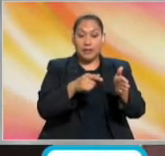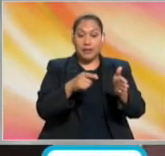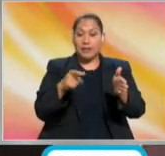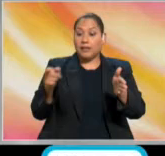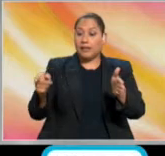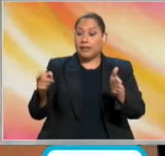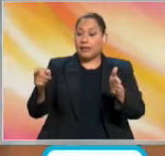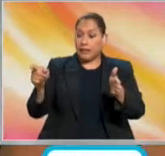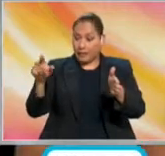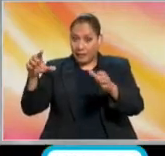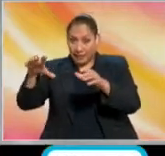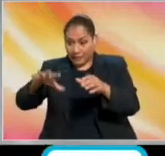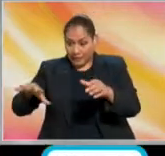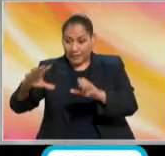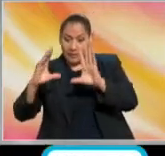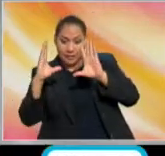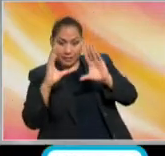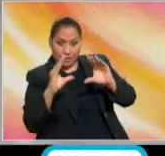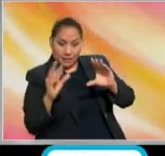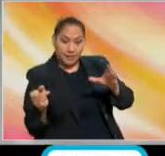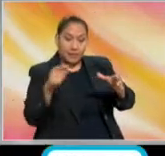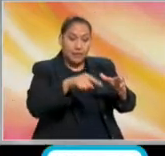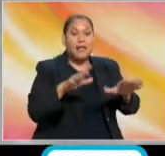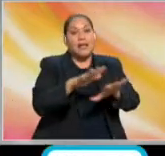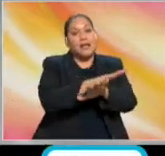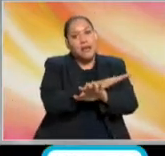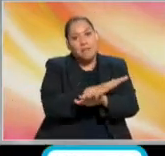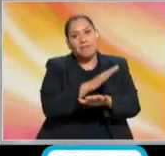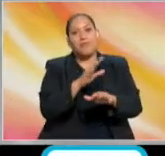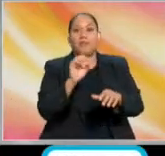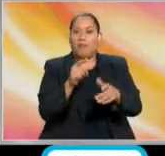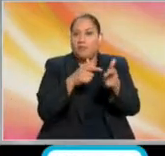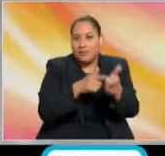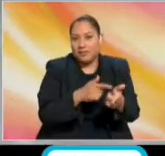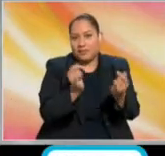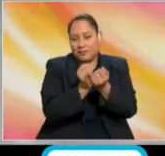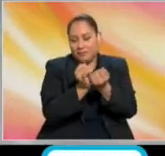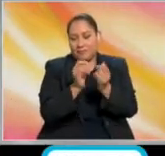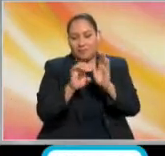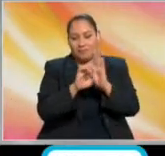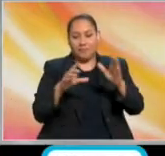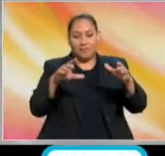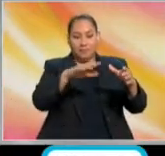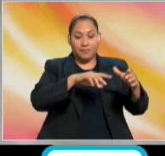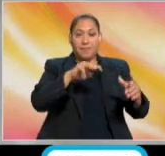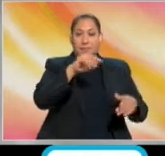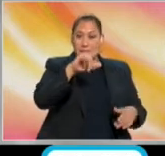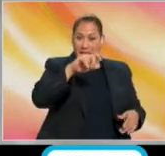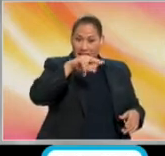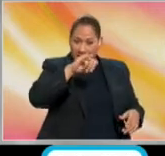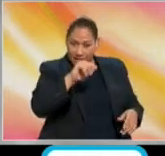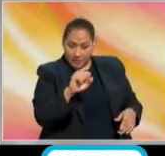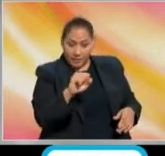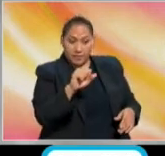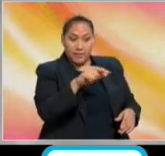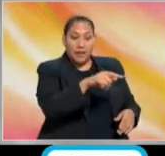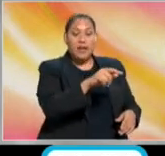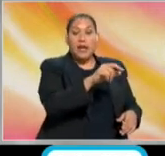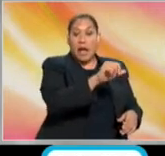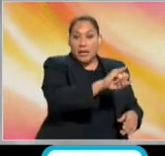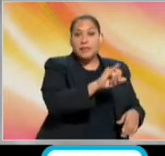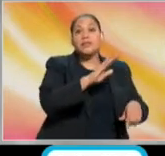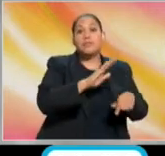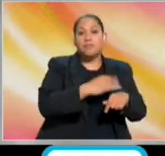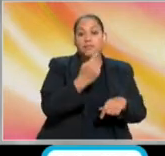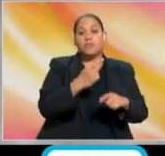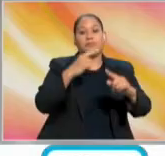otra generación. Es decir, ahorita, por ejemplo, los millennials están definidos o se hicieron así por lo que fue la generación, ¿cuál fue la